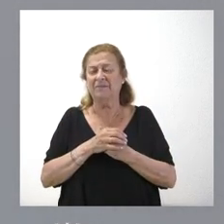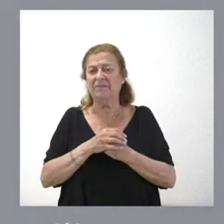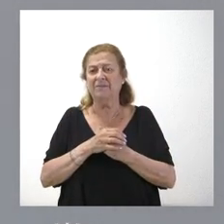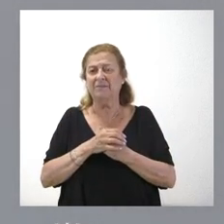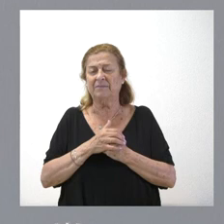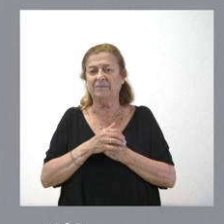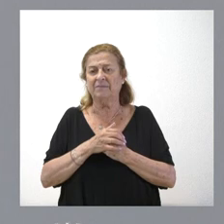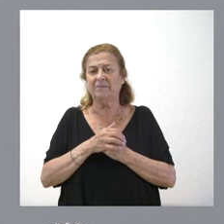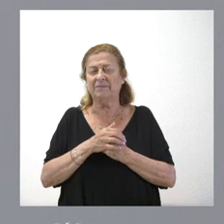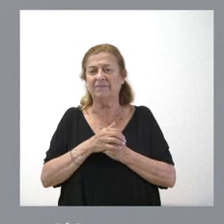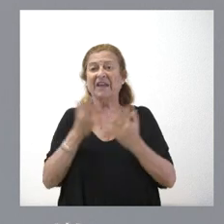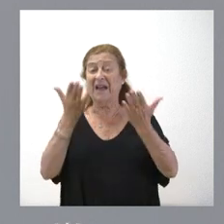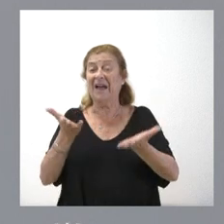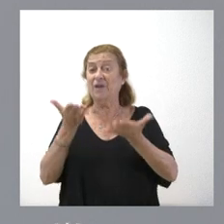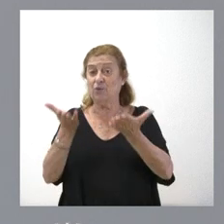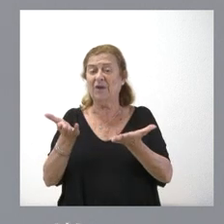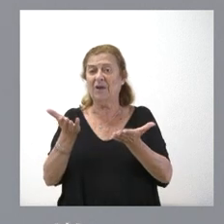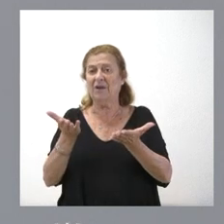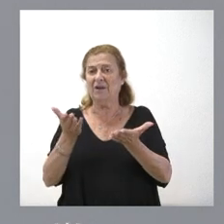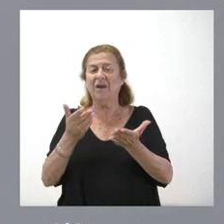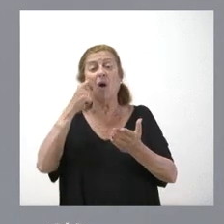de ayuda